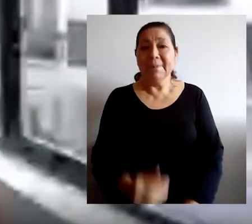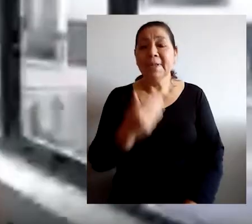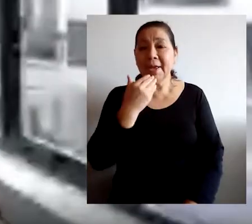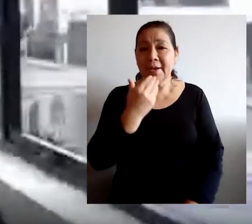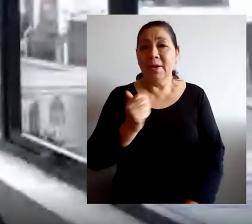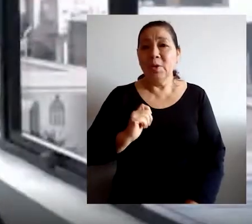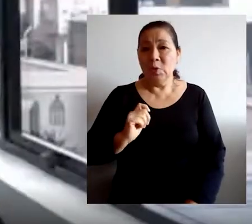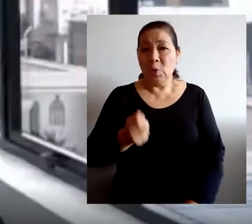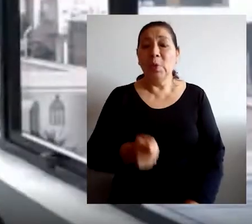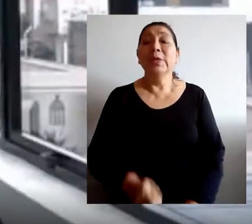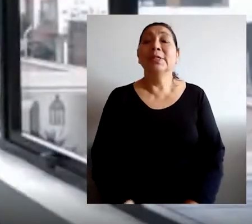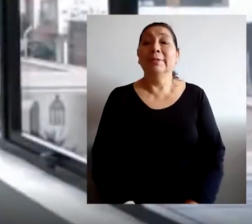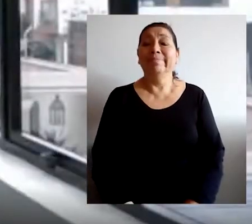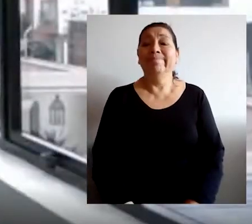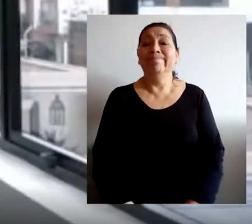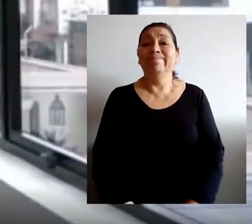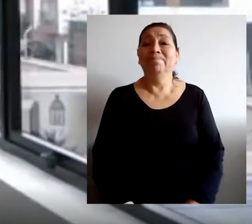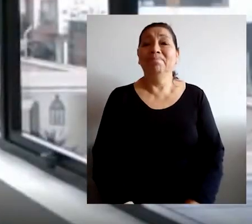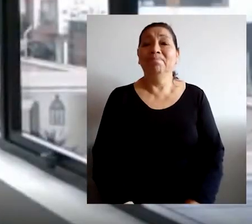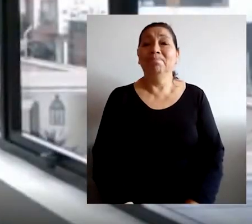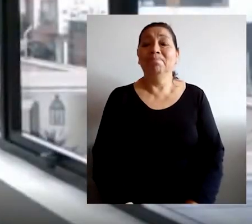Gracias, señor juez constitucional.